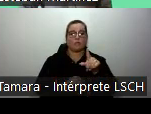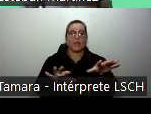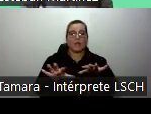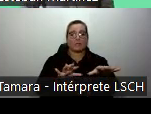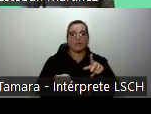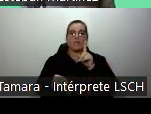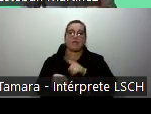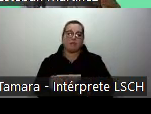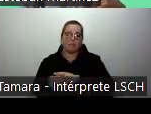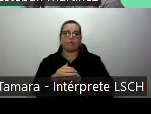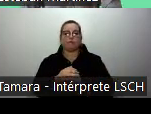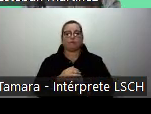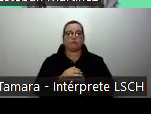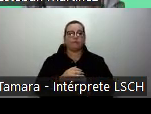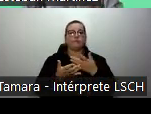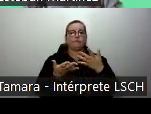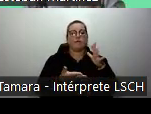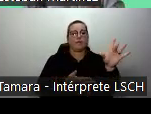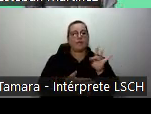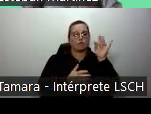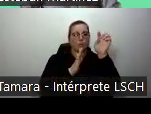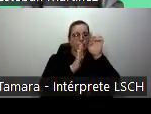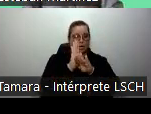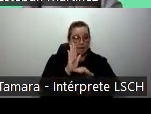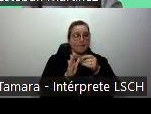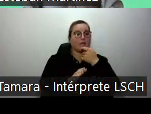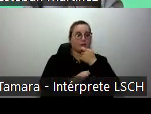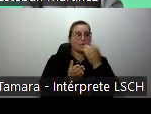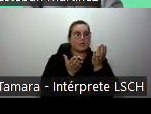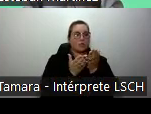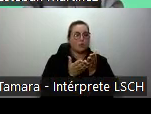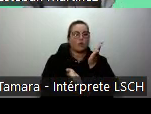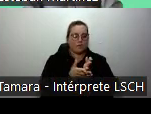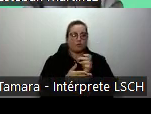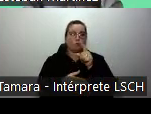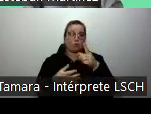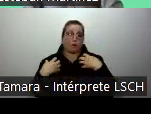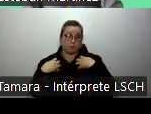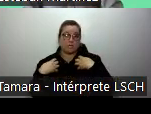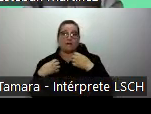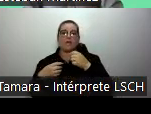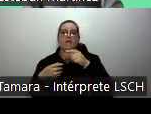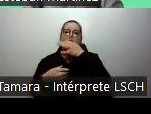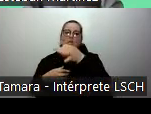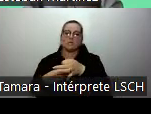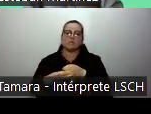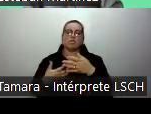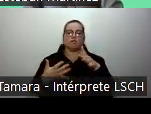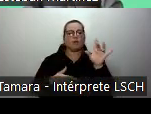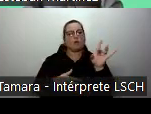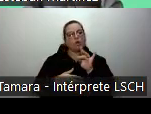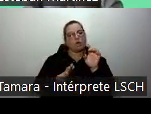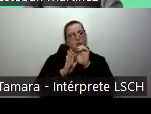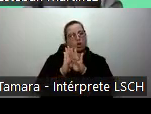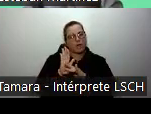plazo elección del programa de inglés y estudios a realizar responsable eres tú y Alguien podría decir sabes qué yo voy a elegir un programa de